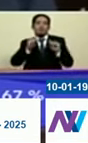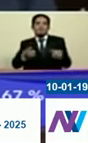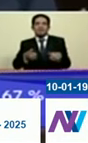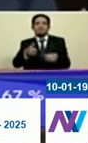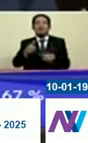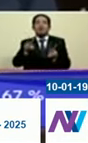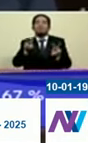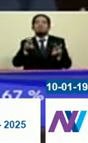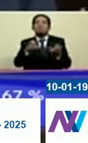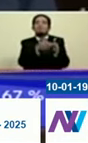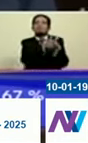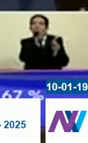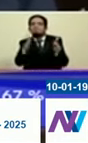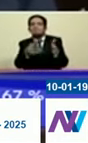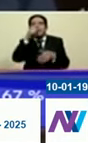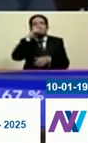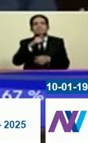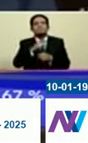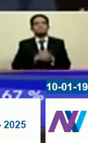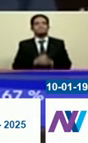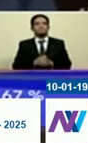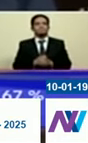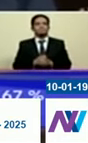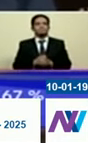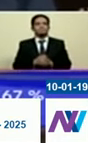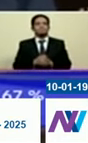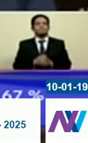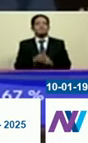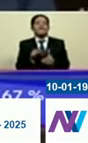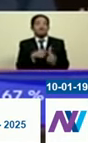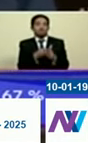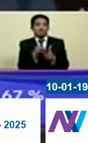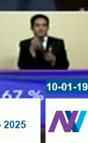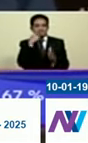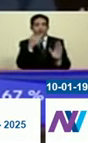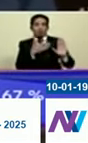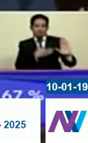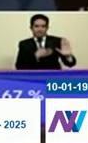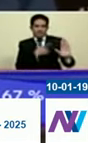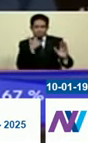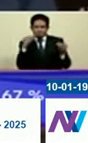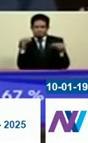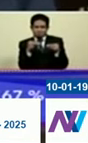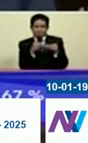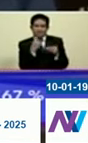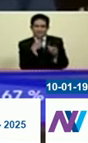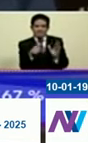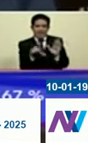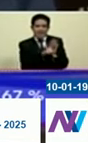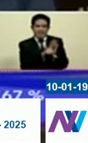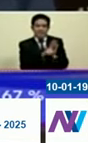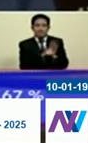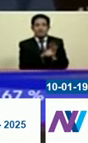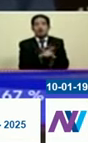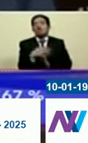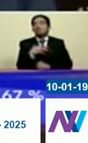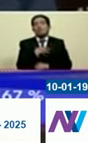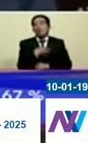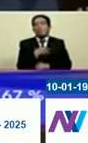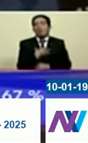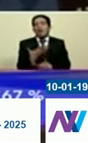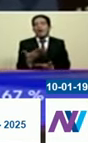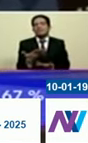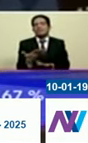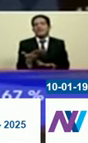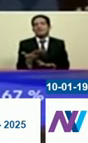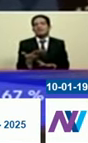periodo constitucional. Es así como el juramento previsto en la señalada norma no puede ser entendido como una mera